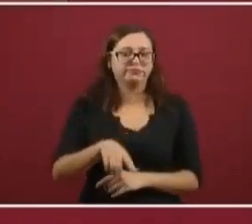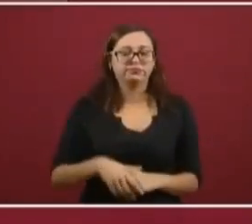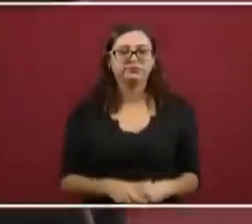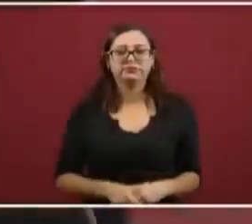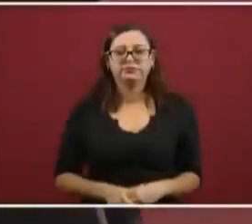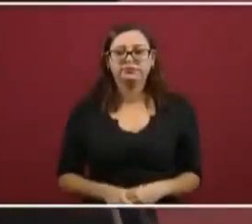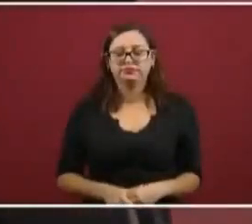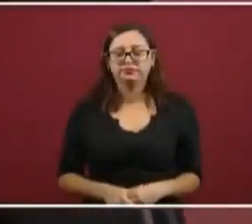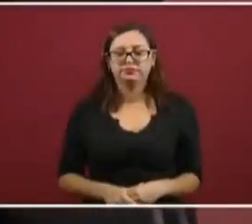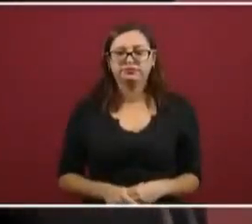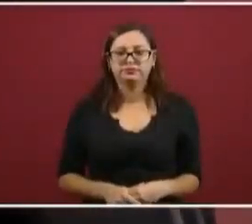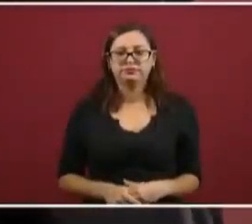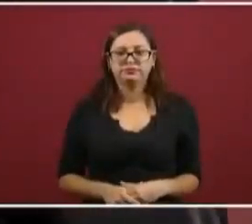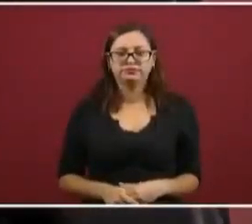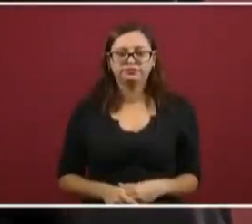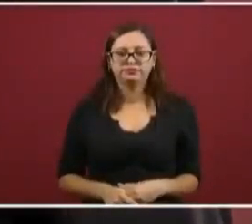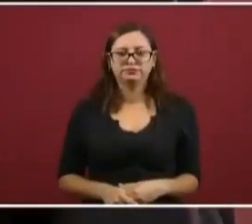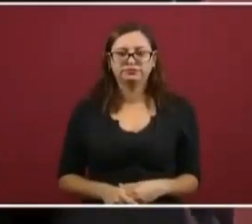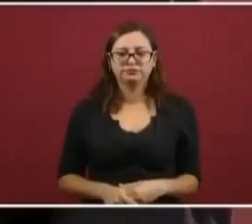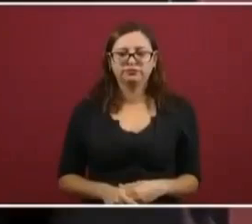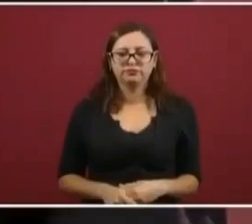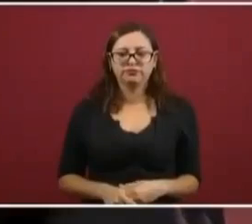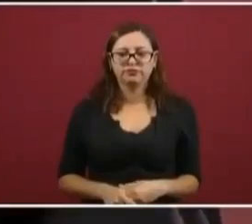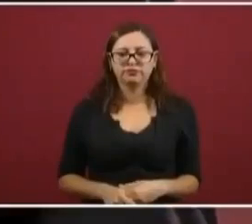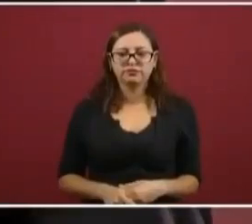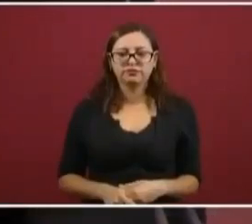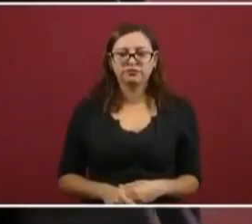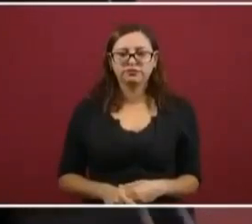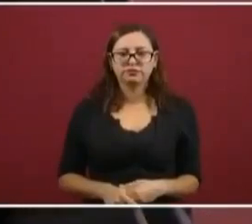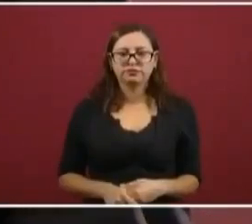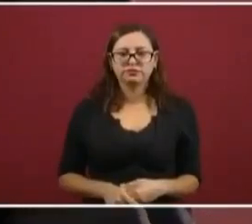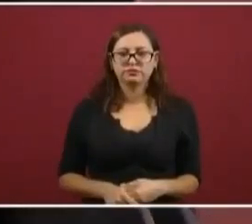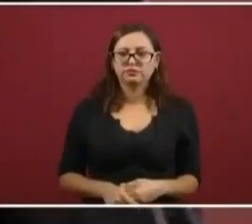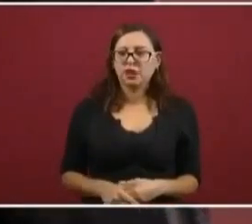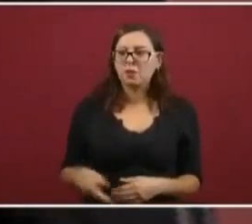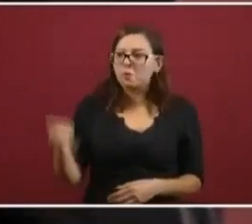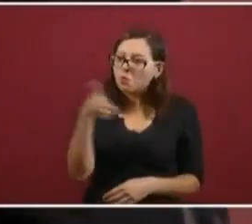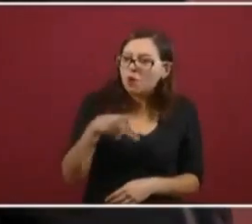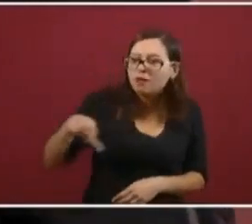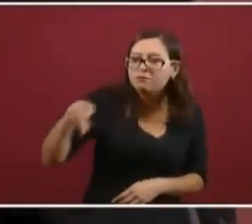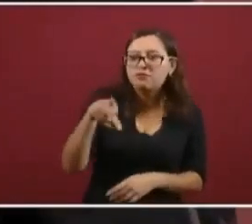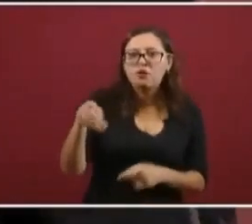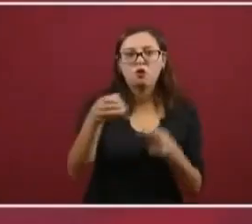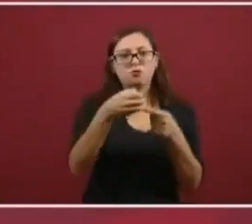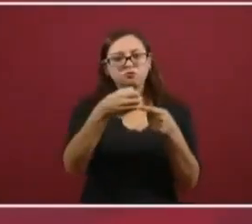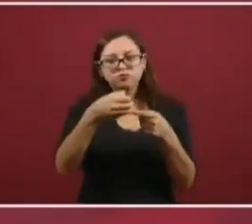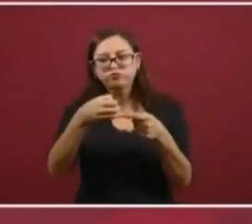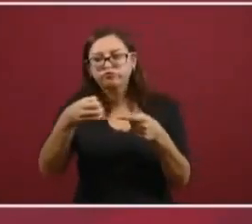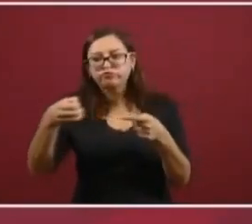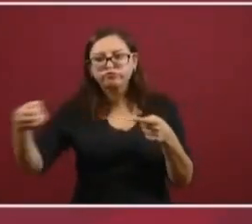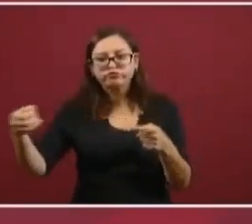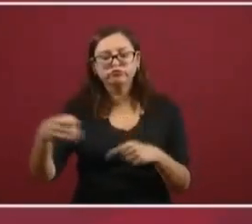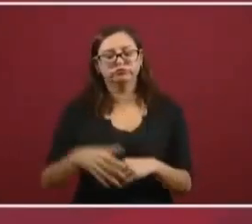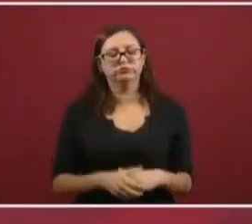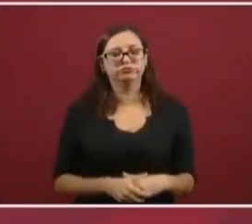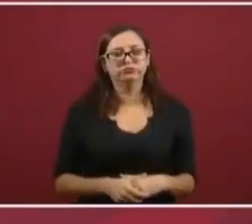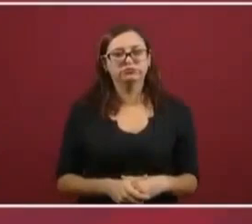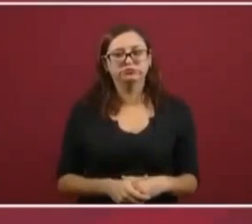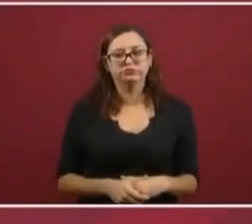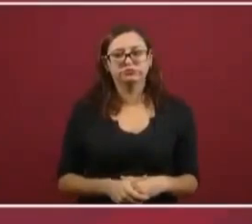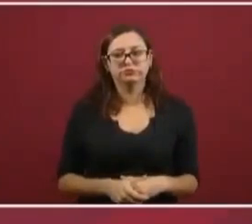orden es orden democrático y la